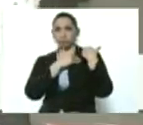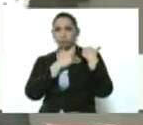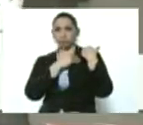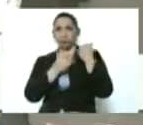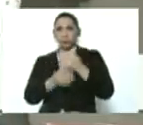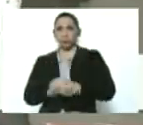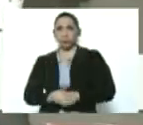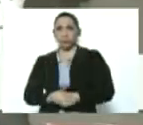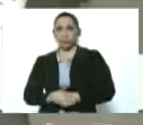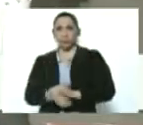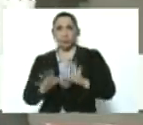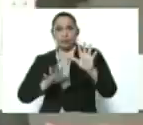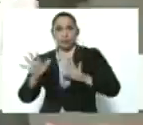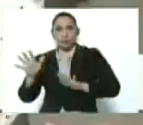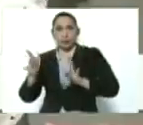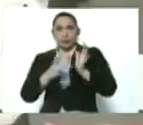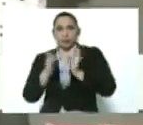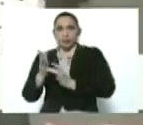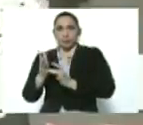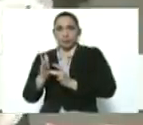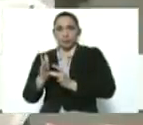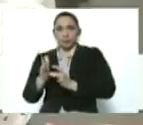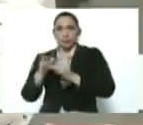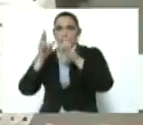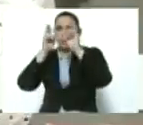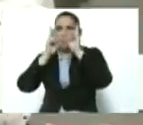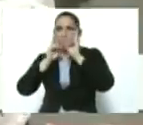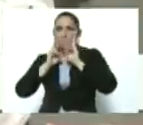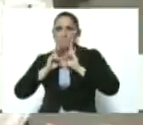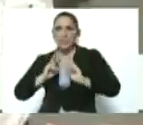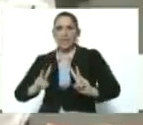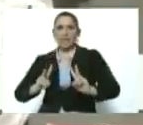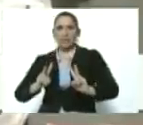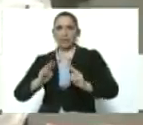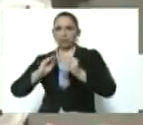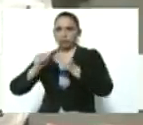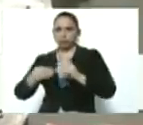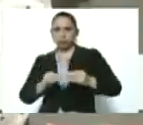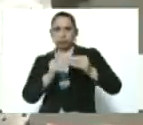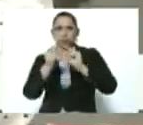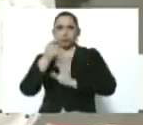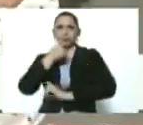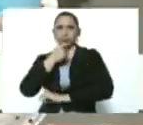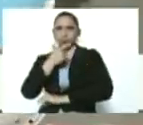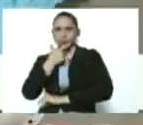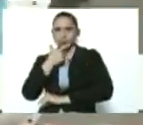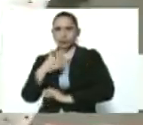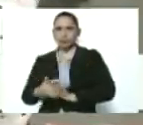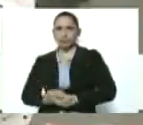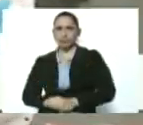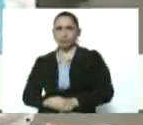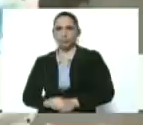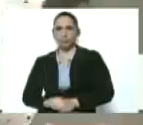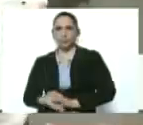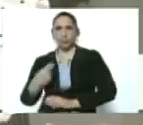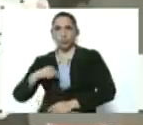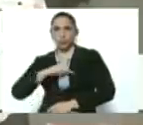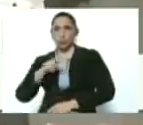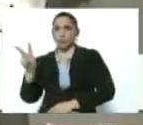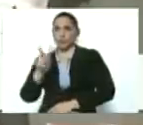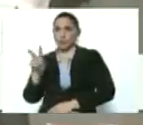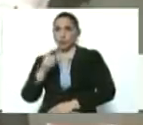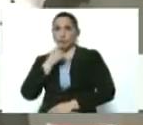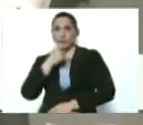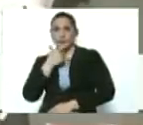desde el 15 de abril así la llamo limpieza desinfección y embellecimiento estábamos en venezuela bella